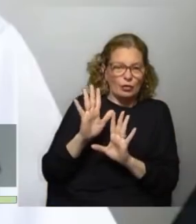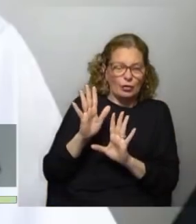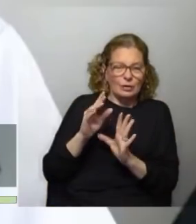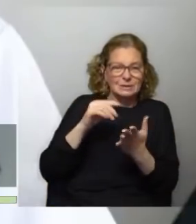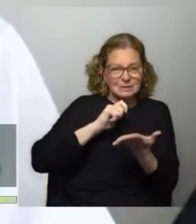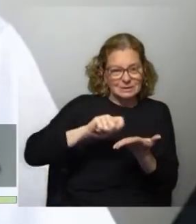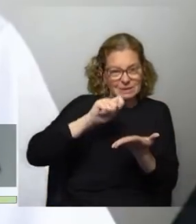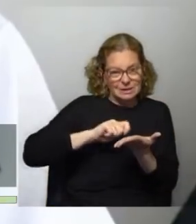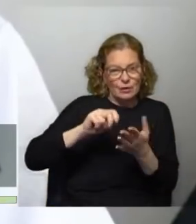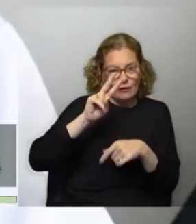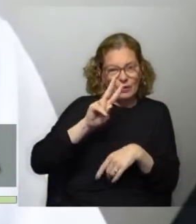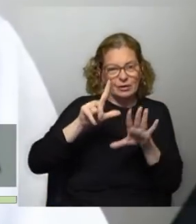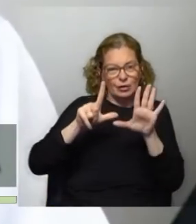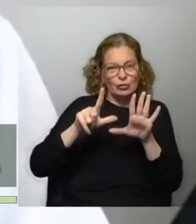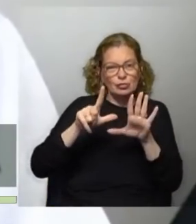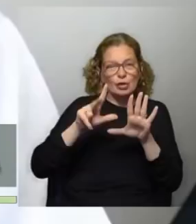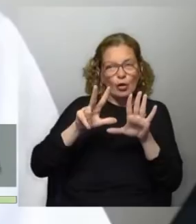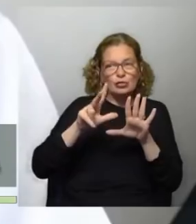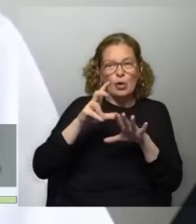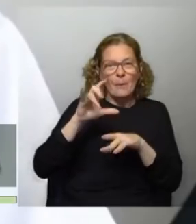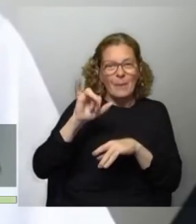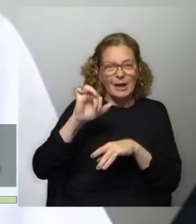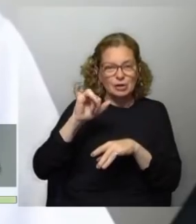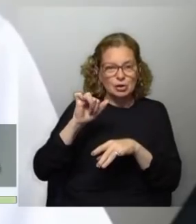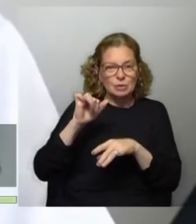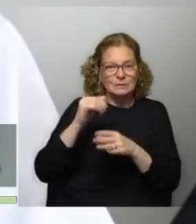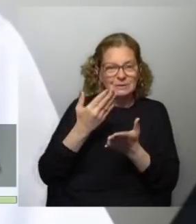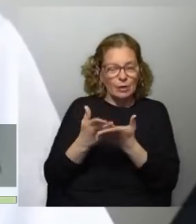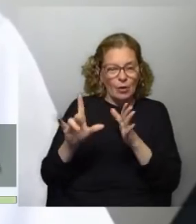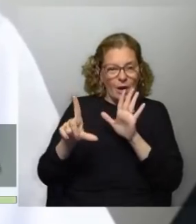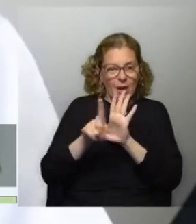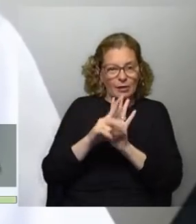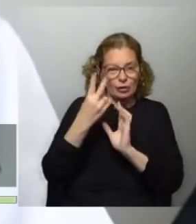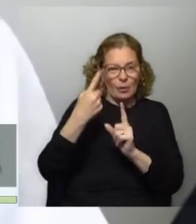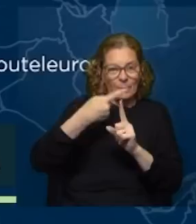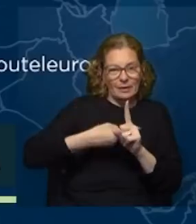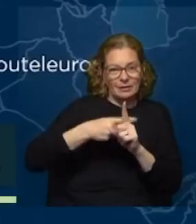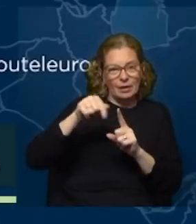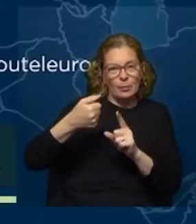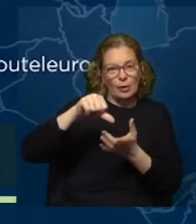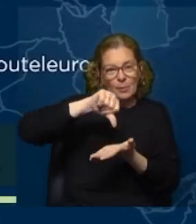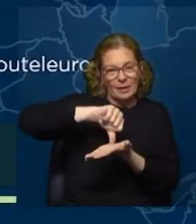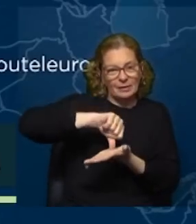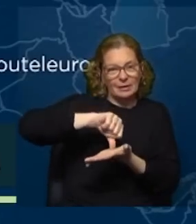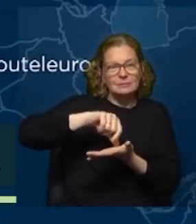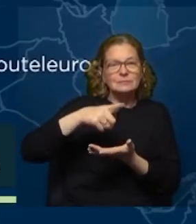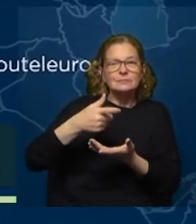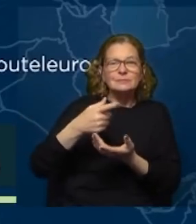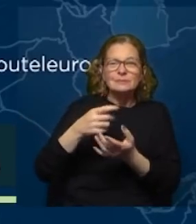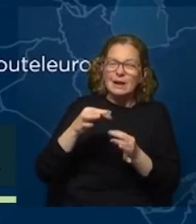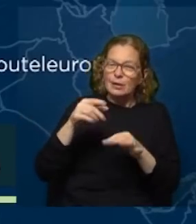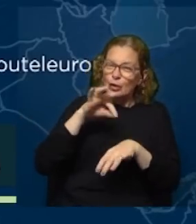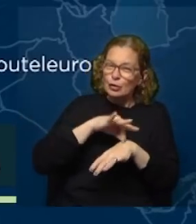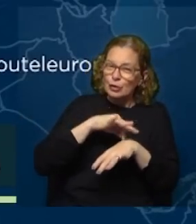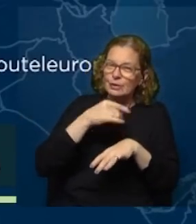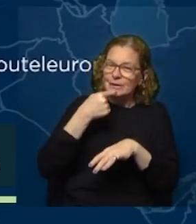promulgado el 28 de mayo del 2002 quede penalizó la eutanasia dos meses después de que lo hicieran los Países Bajos según el especialista